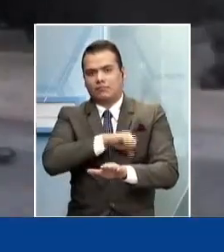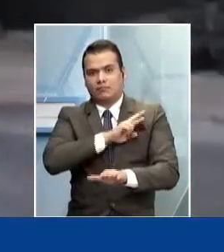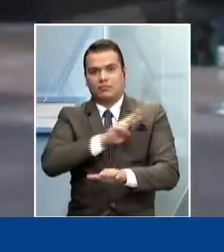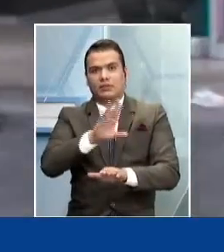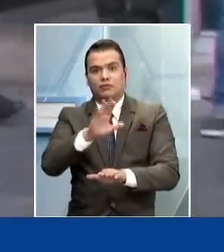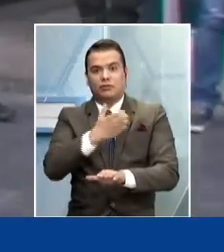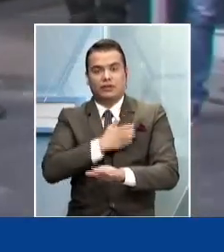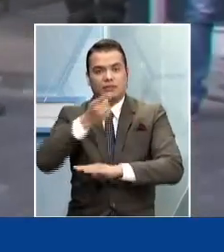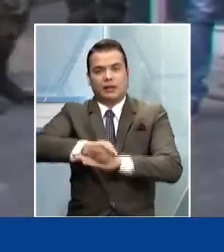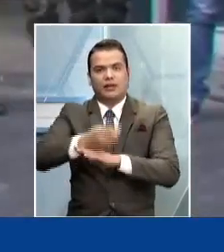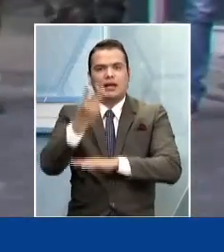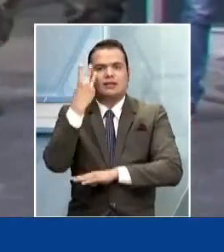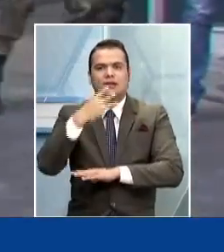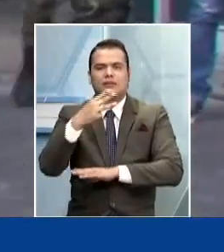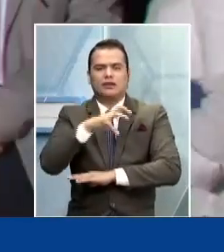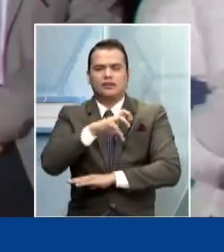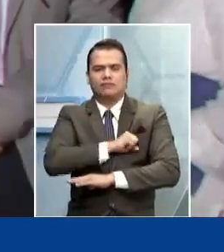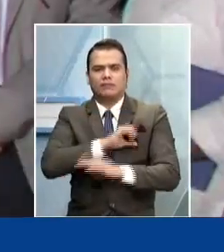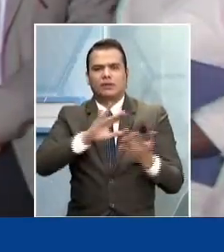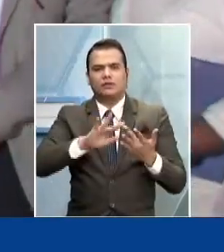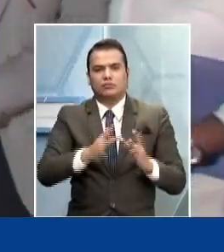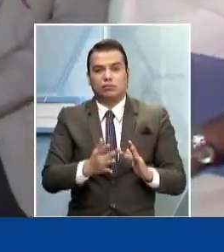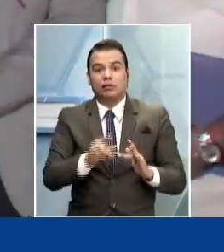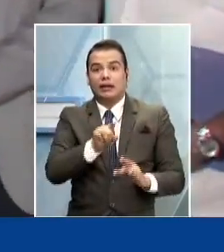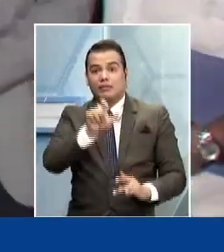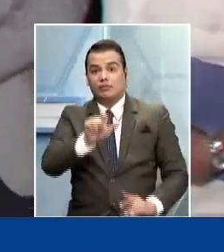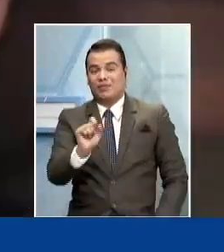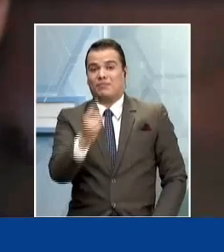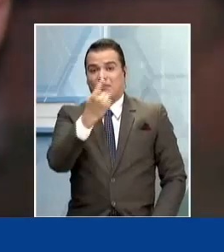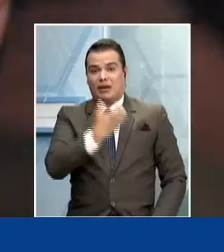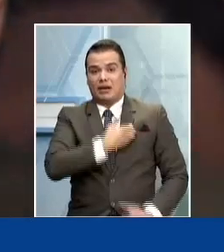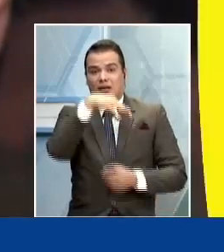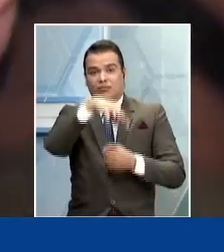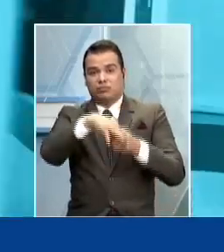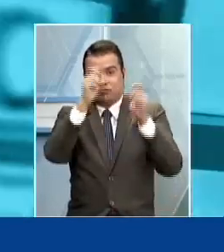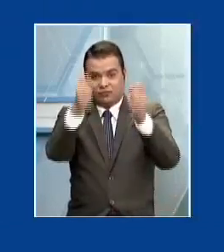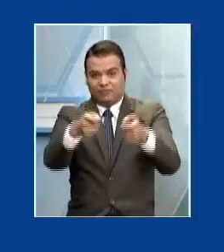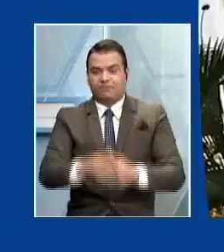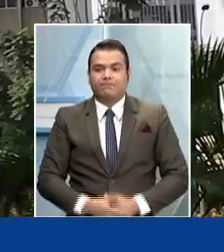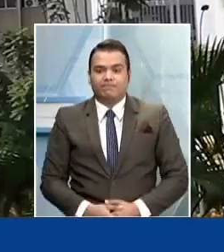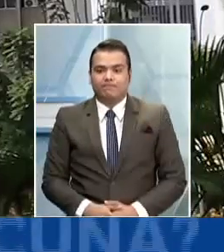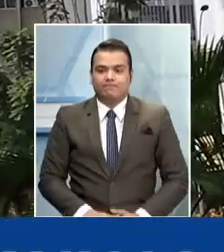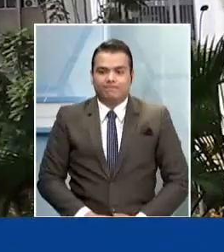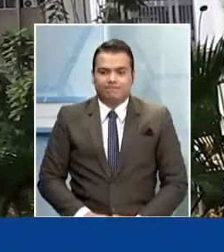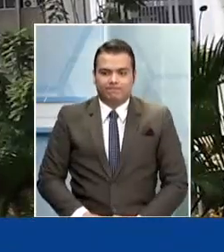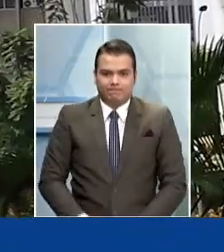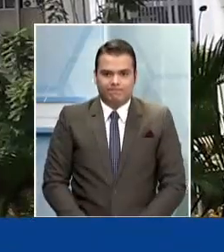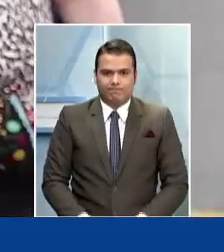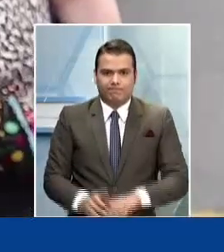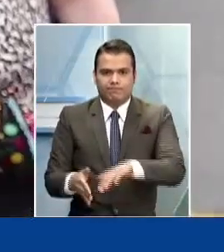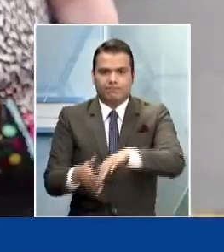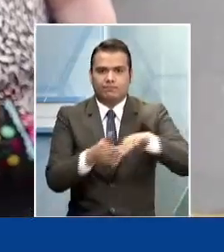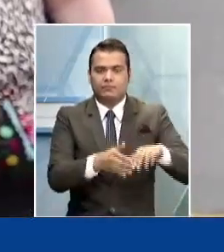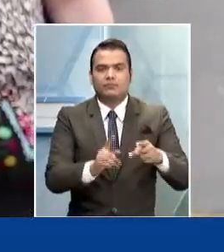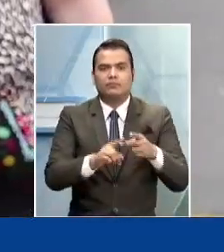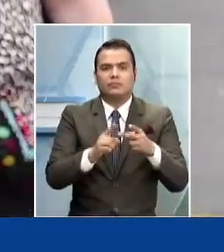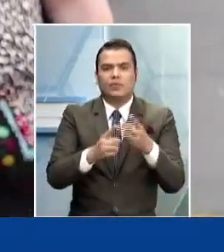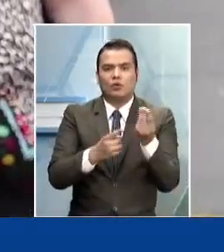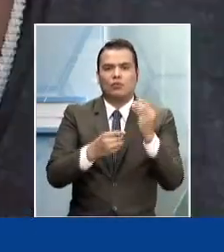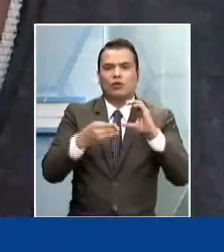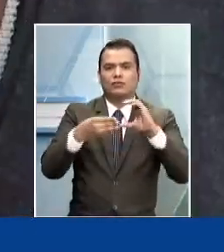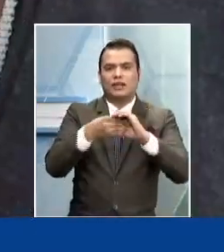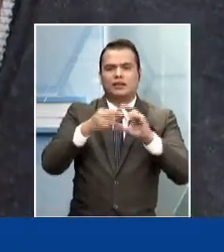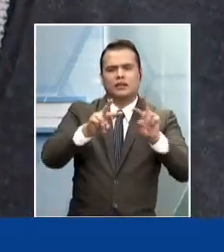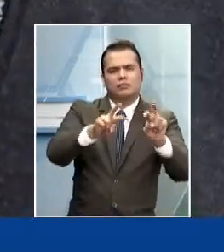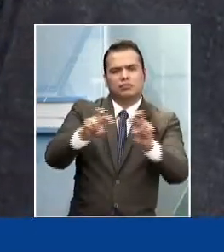de Cali decretó 3 días de duelo por quien fue su primer mandatario popular elegido. Un estudio realizado por el DANE